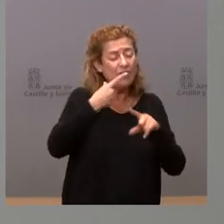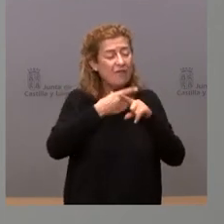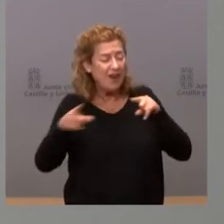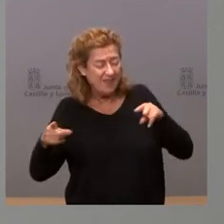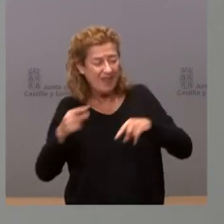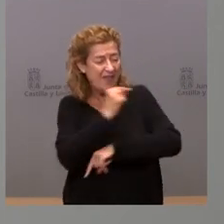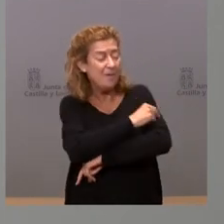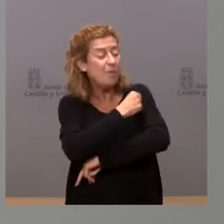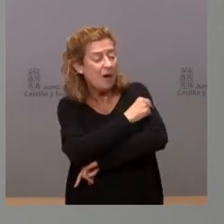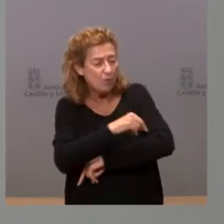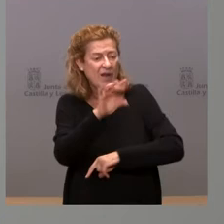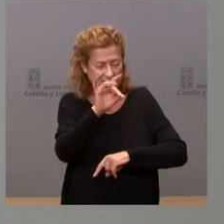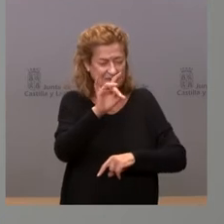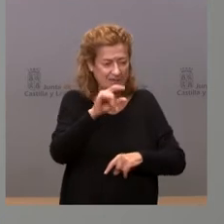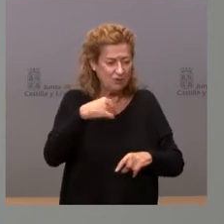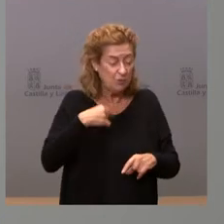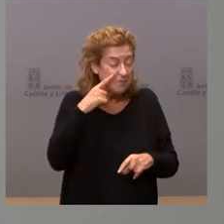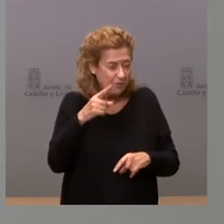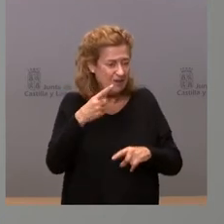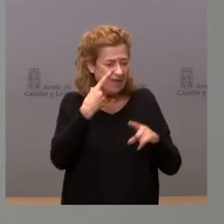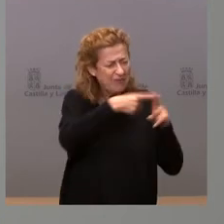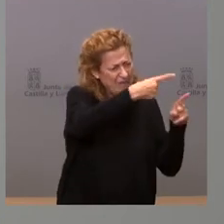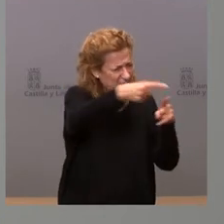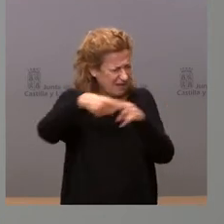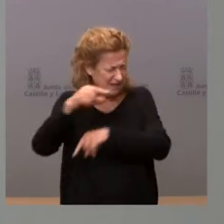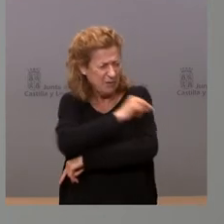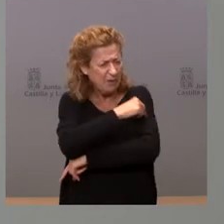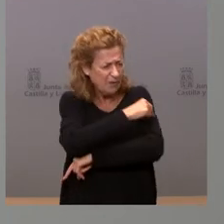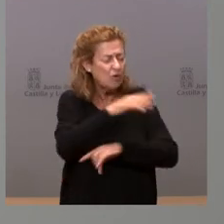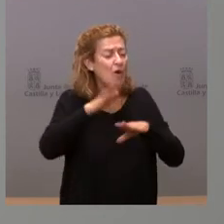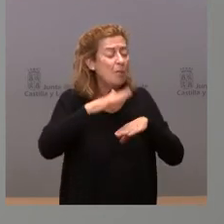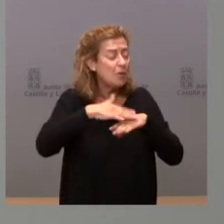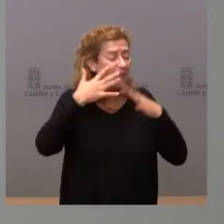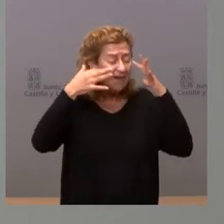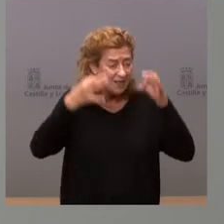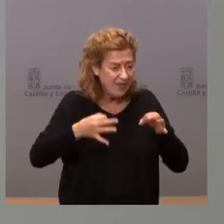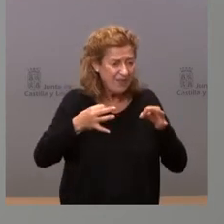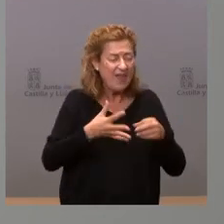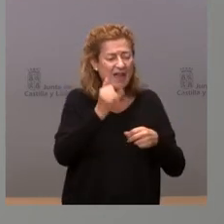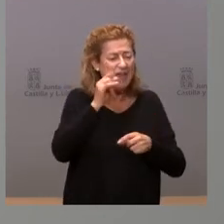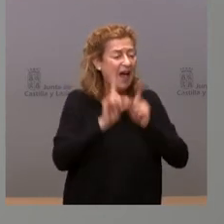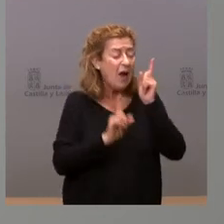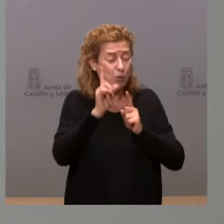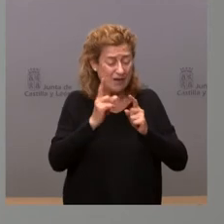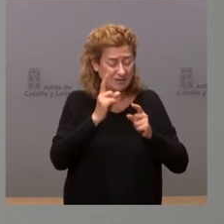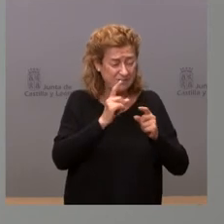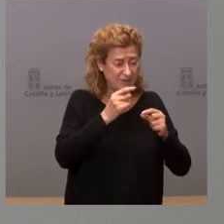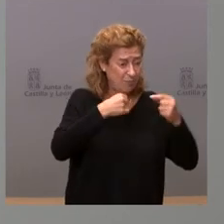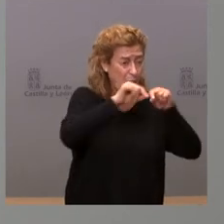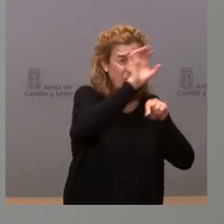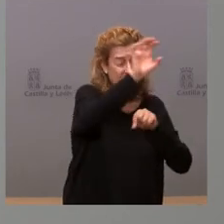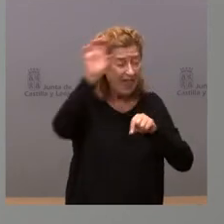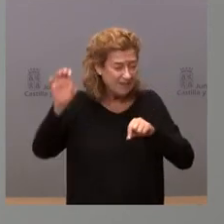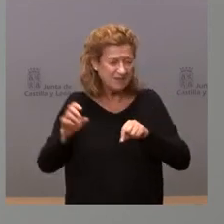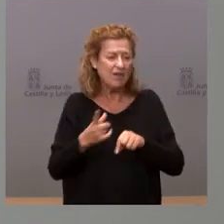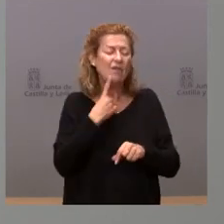vacunación pues sí hemos tenido diferencia de vacunación pues porque realmente hemos tenido en algunas provincias dificultades y